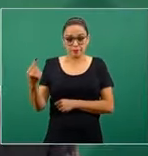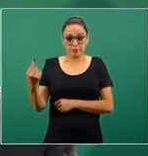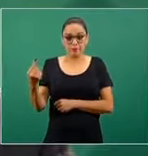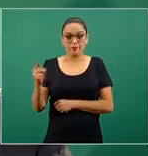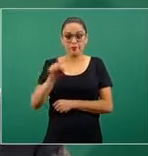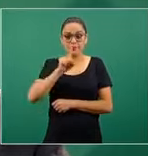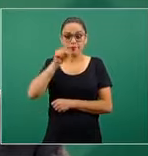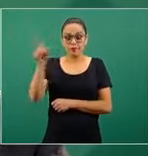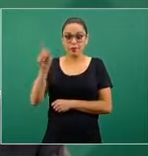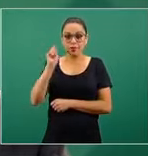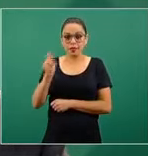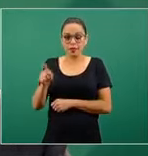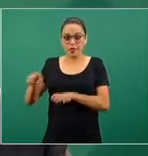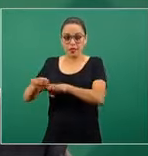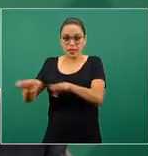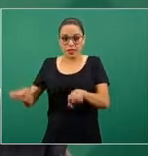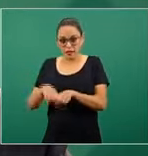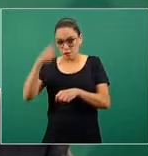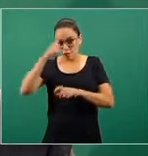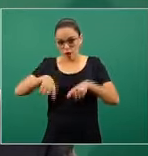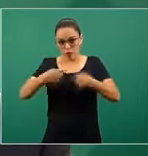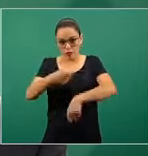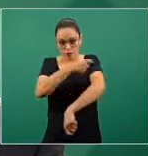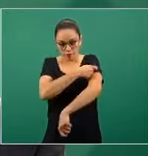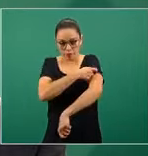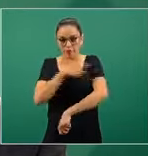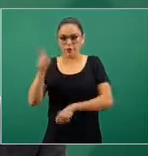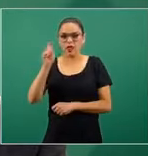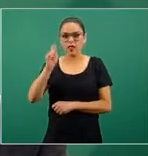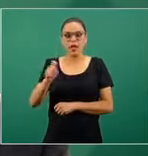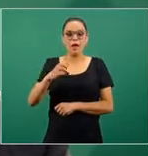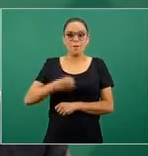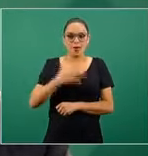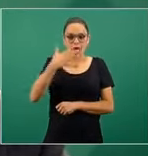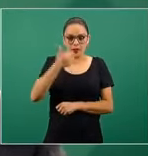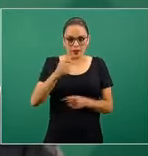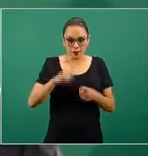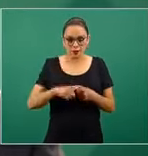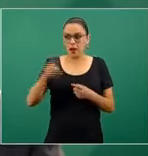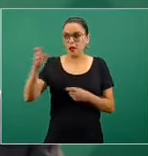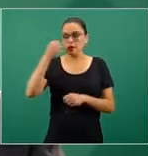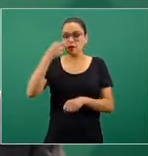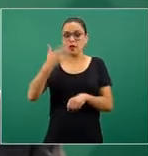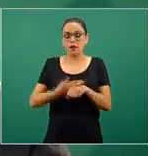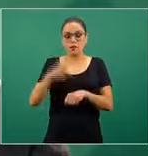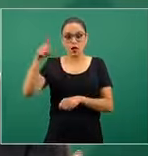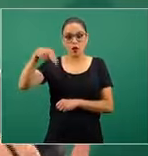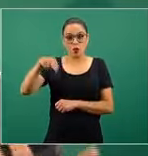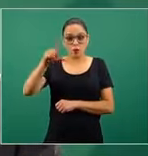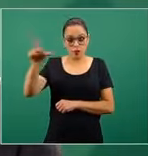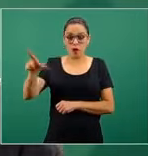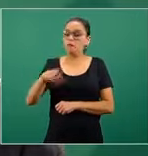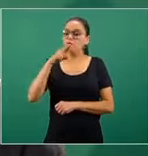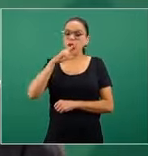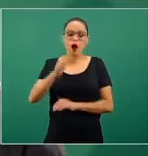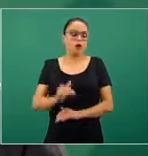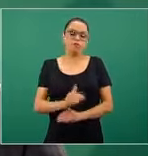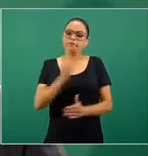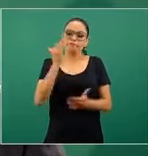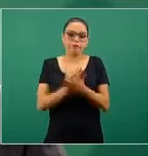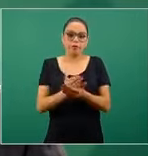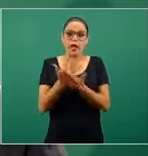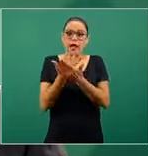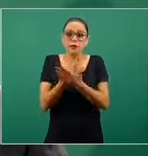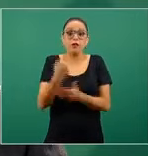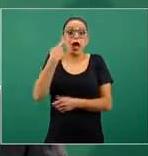coordinador Correcaminos, el delegado del Bienestar y el secretario de Salud de Nuevo León, decidieron suspender. Vamos a ver mañana, de